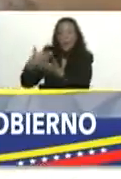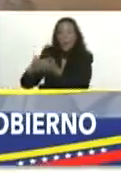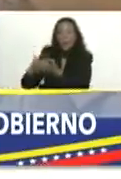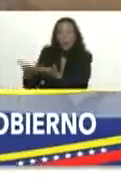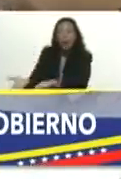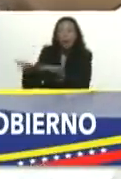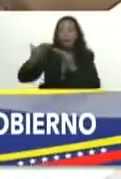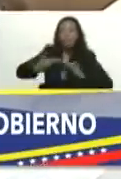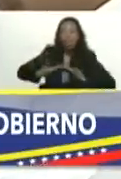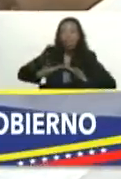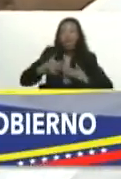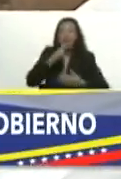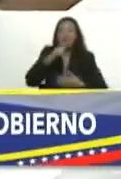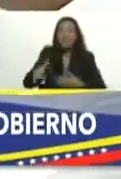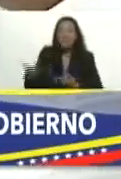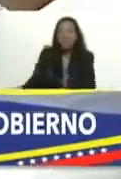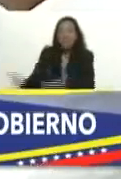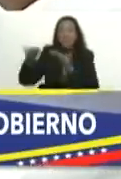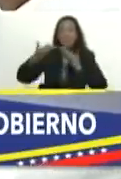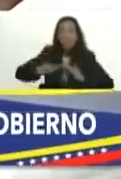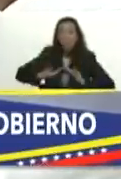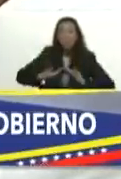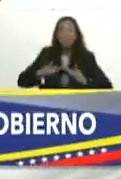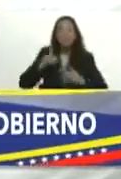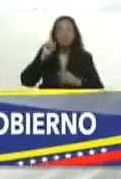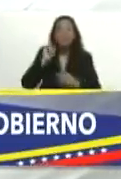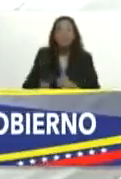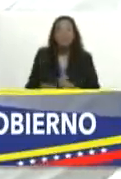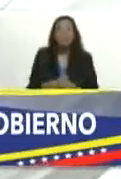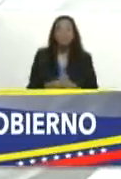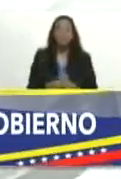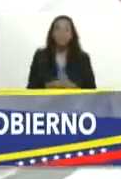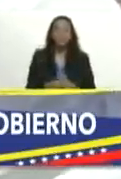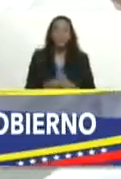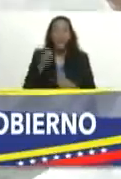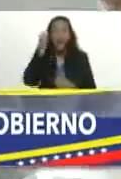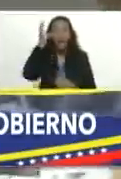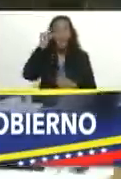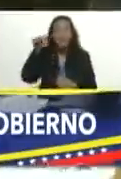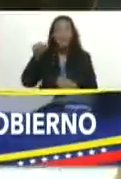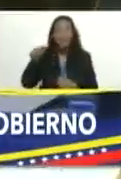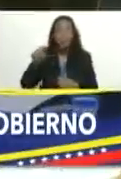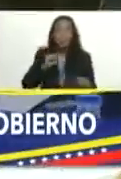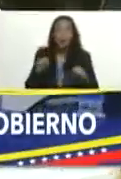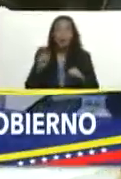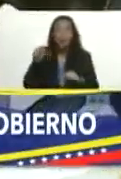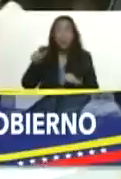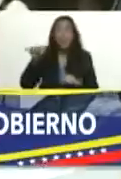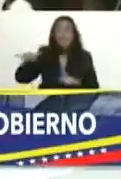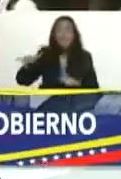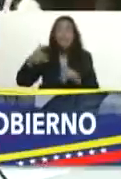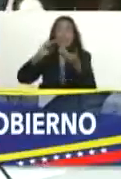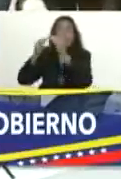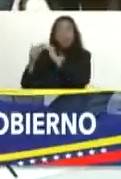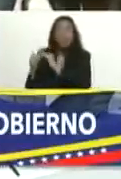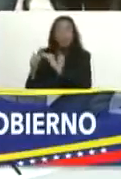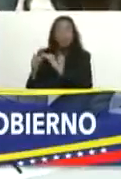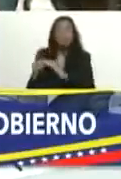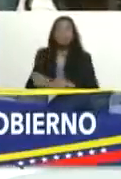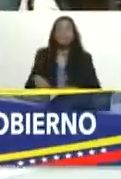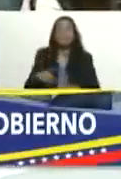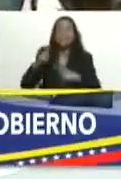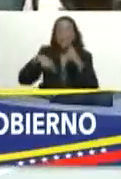las alertas, las denuncias del pueblo y la capacidad de reacción del parto